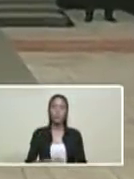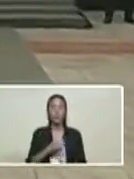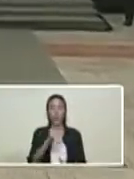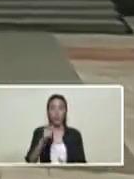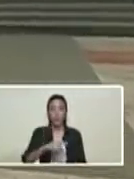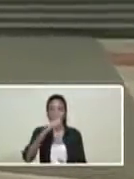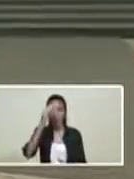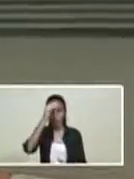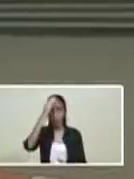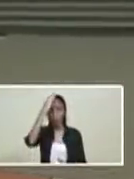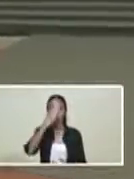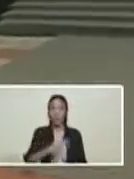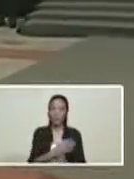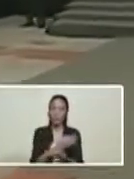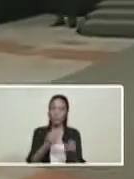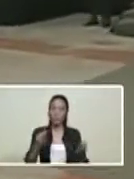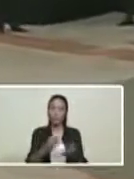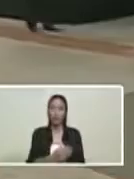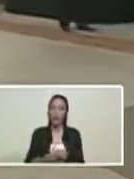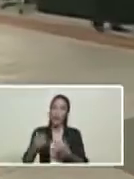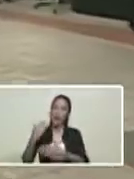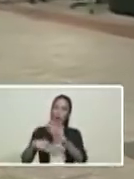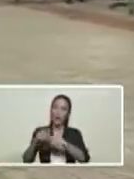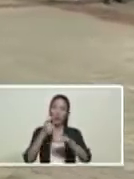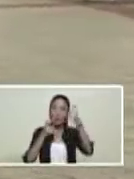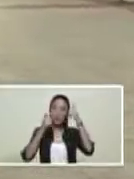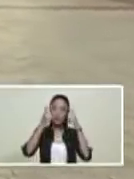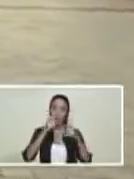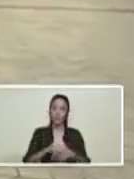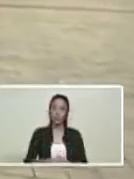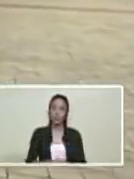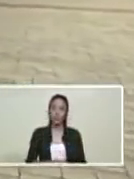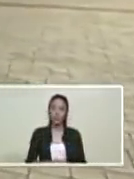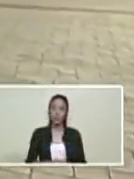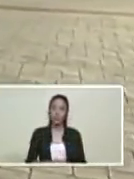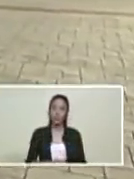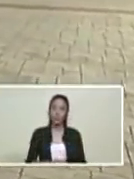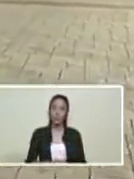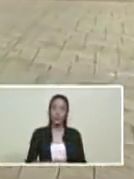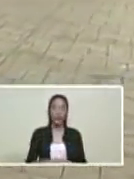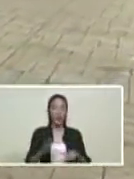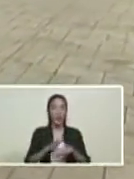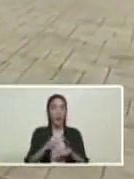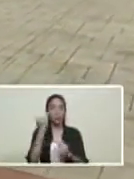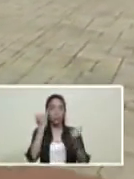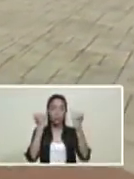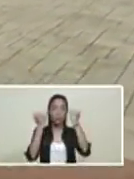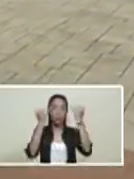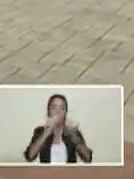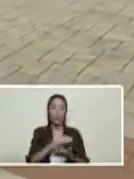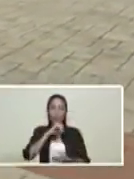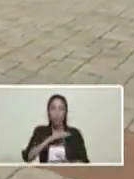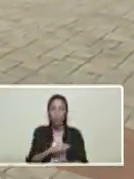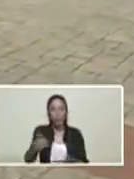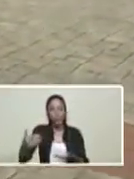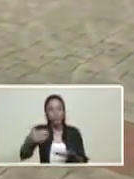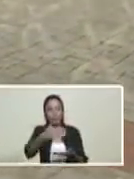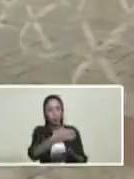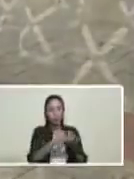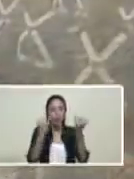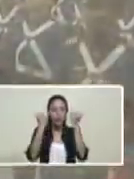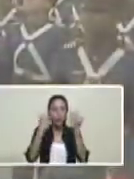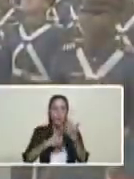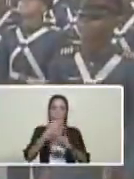que el comandante supremo y rafael chávez frías rescató de los escondrijos de la historia este espiritismo